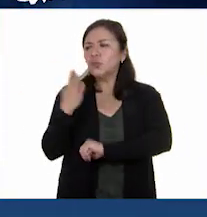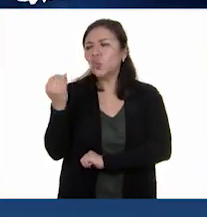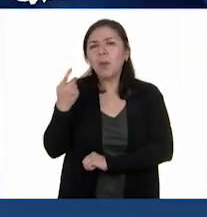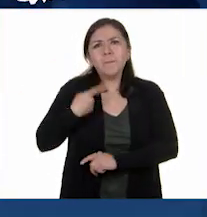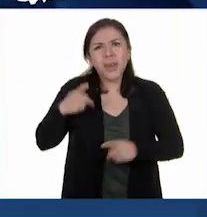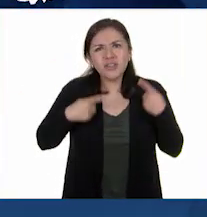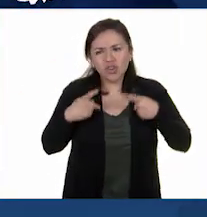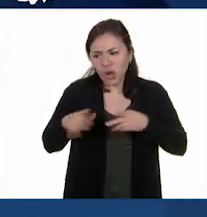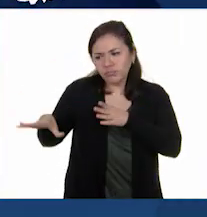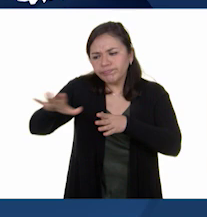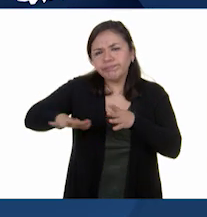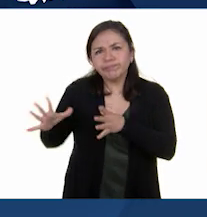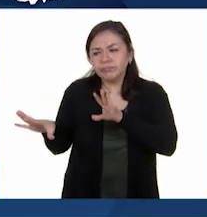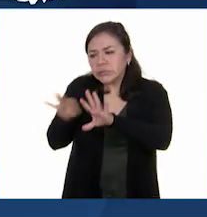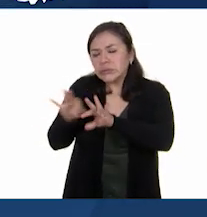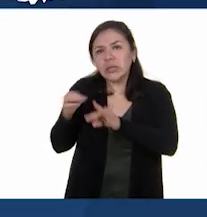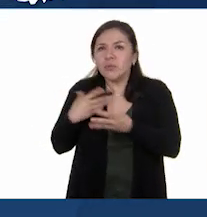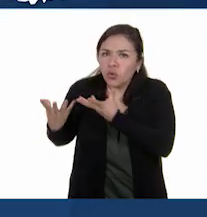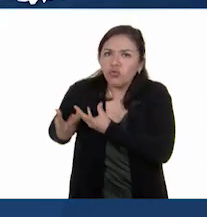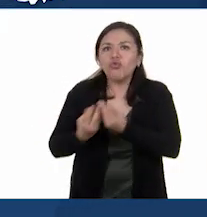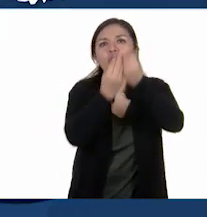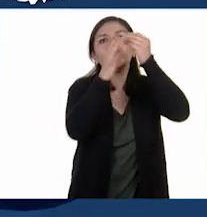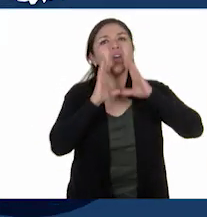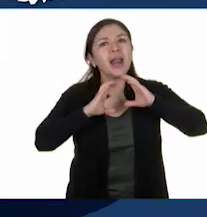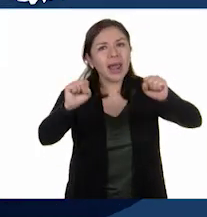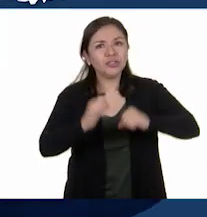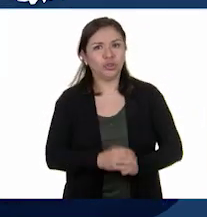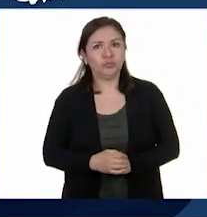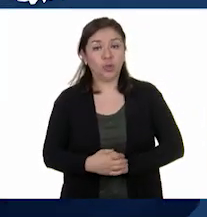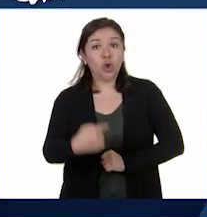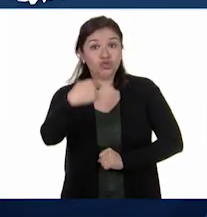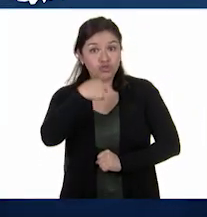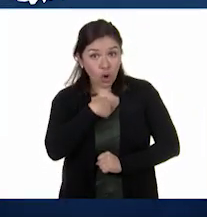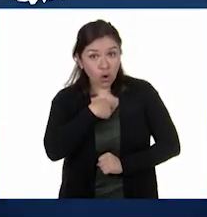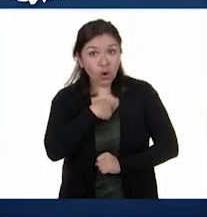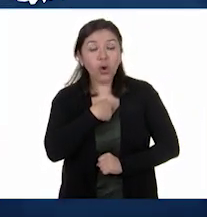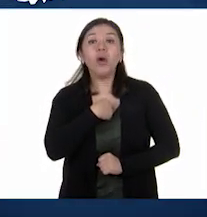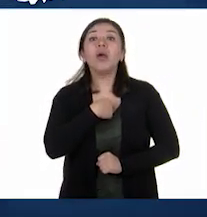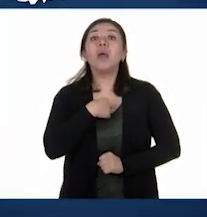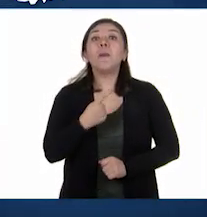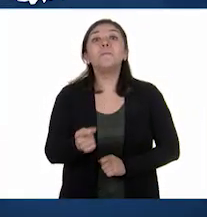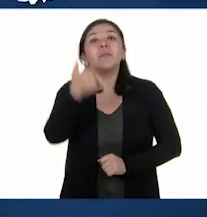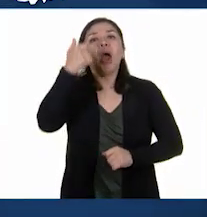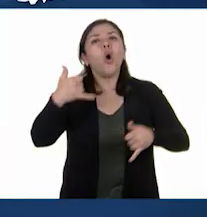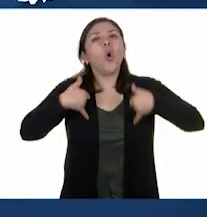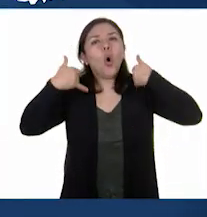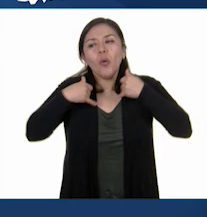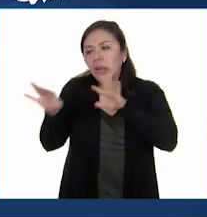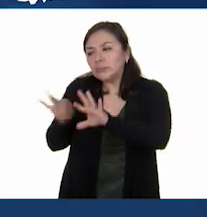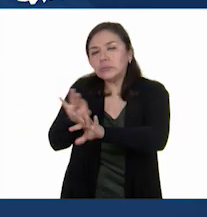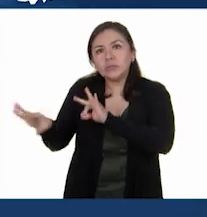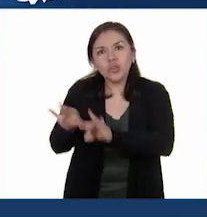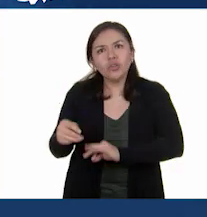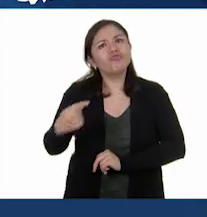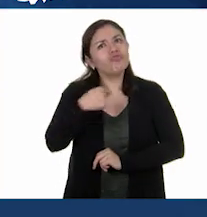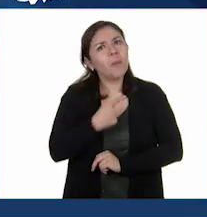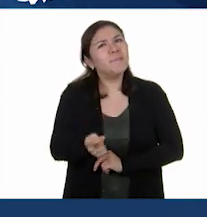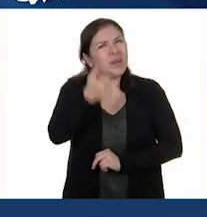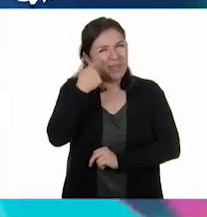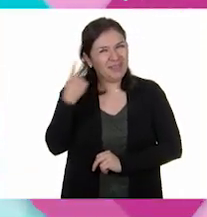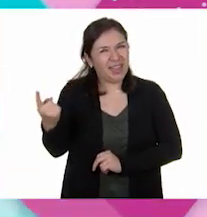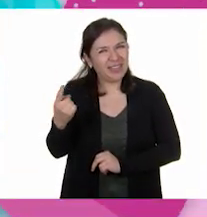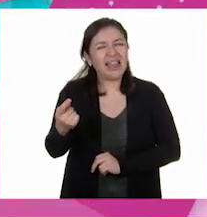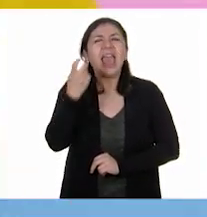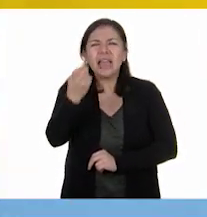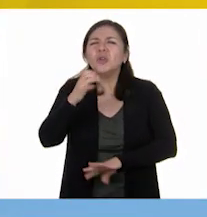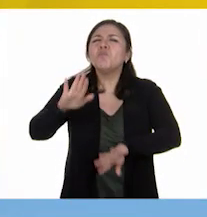fuimos al rancho del Encino. Yo y mis primeros muchachitos. Muy bien, María. ¿Y a